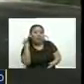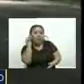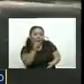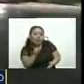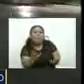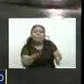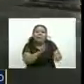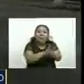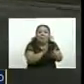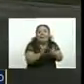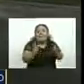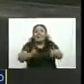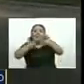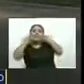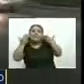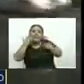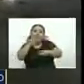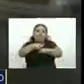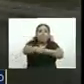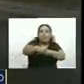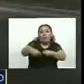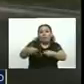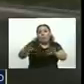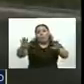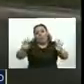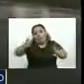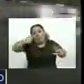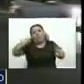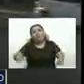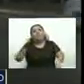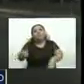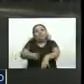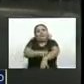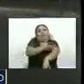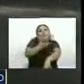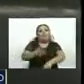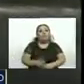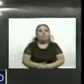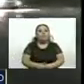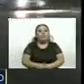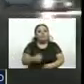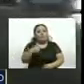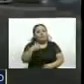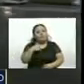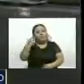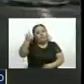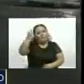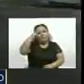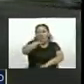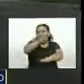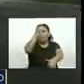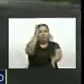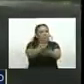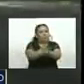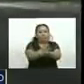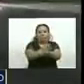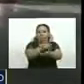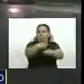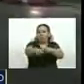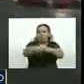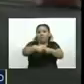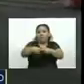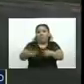la compra para alegrarse, y arriesgarse de quemarse. Para mí, se debería de eliminar la pólvora, porque